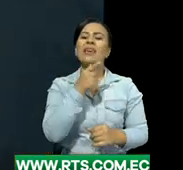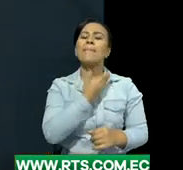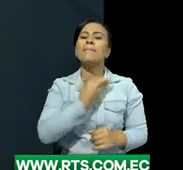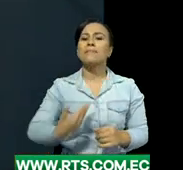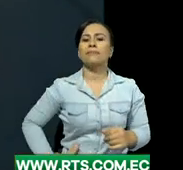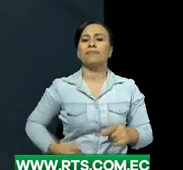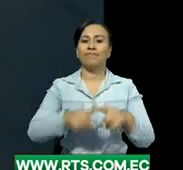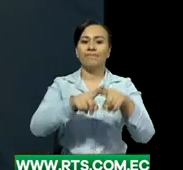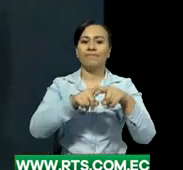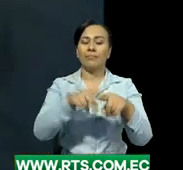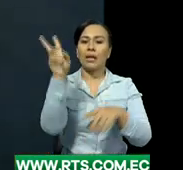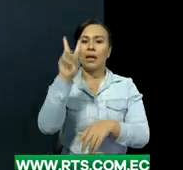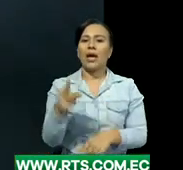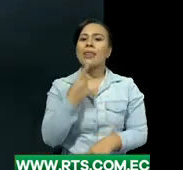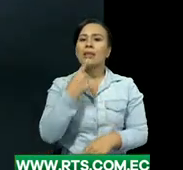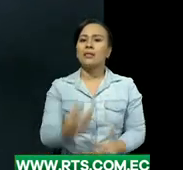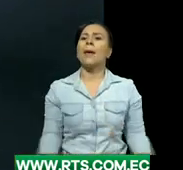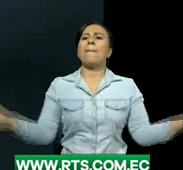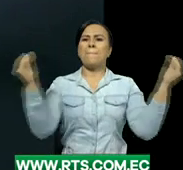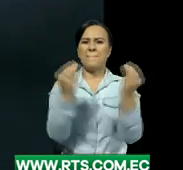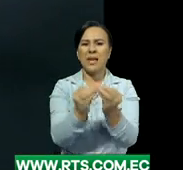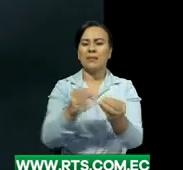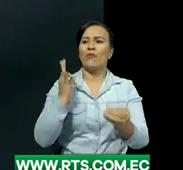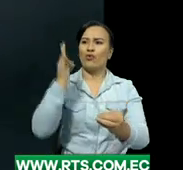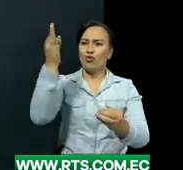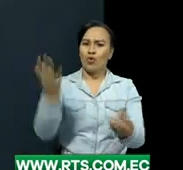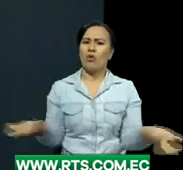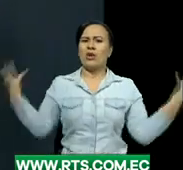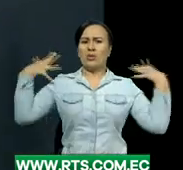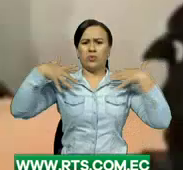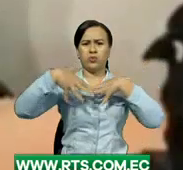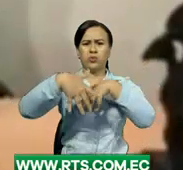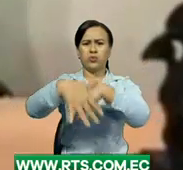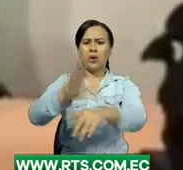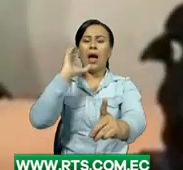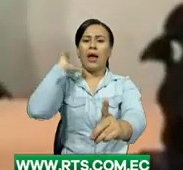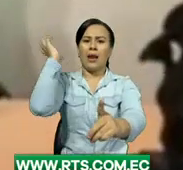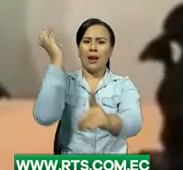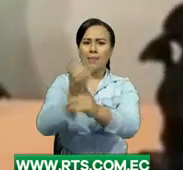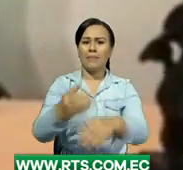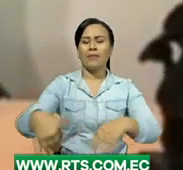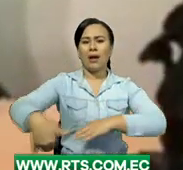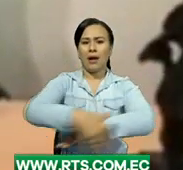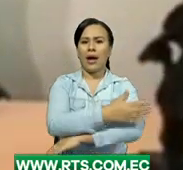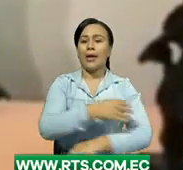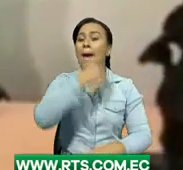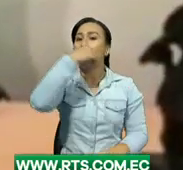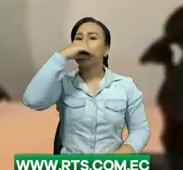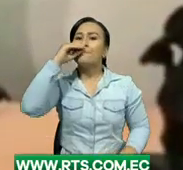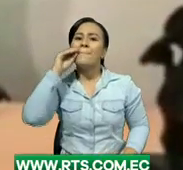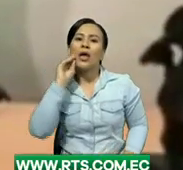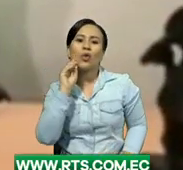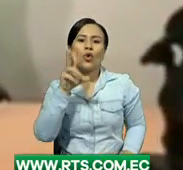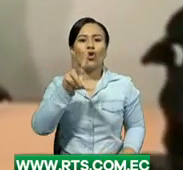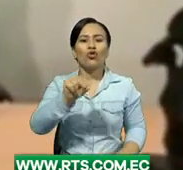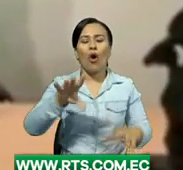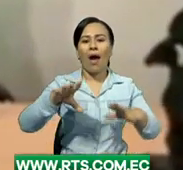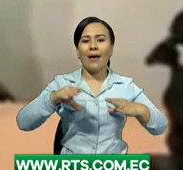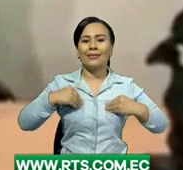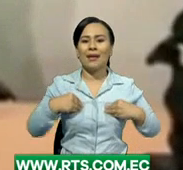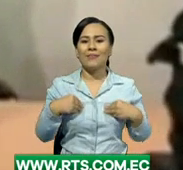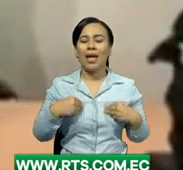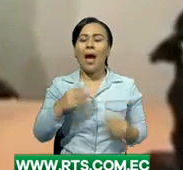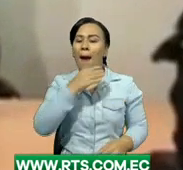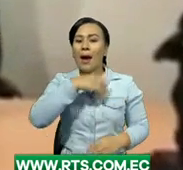aseguraba que volverían a salir a las calles. Hoy Maduro no tiene el respaldo de las Fuerzas Armadas. Hoy